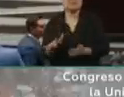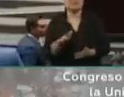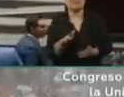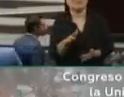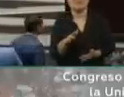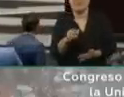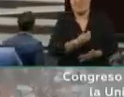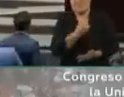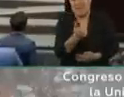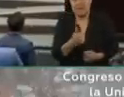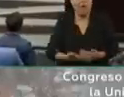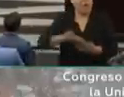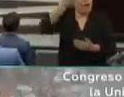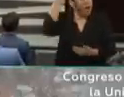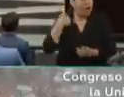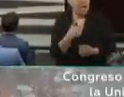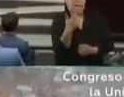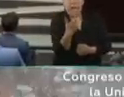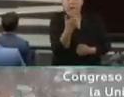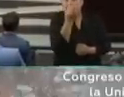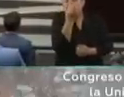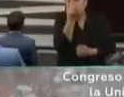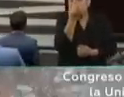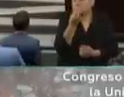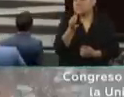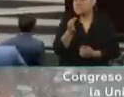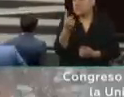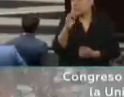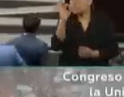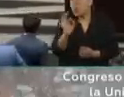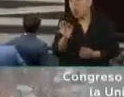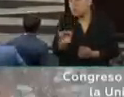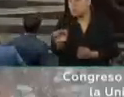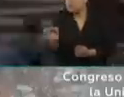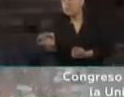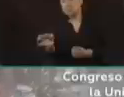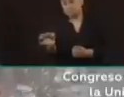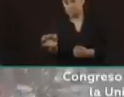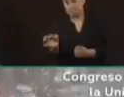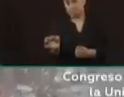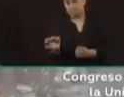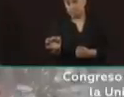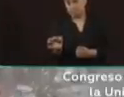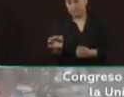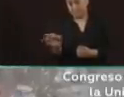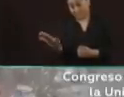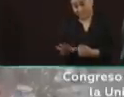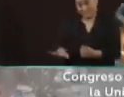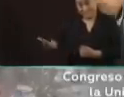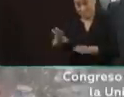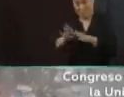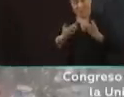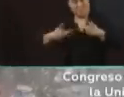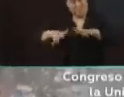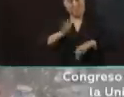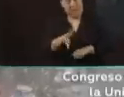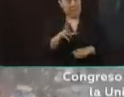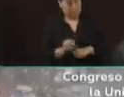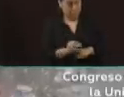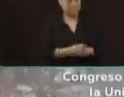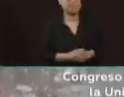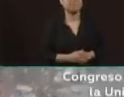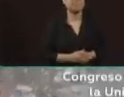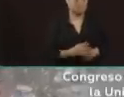Antes ese dinero iba para el 1%, para lo que ustedes ahora también dejaron de representar. Porque en